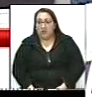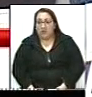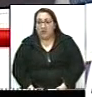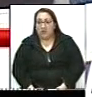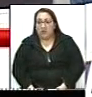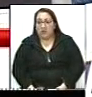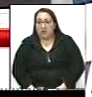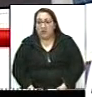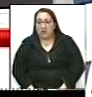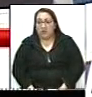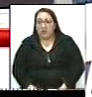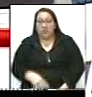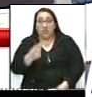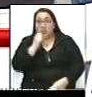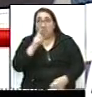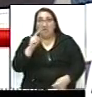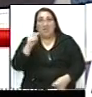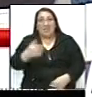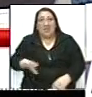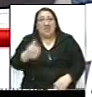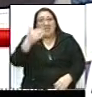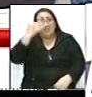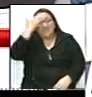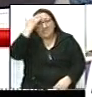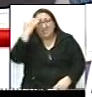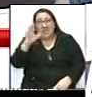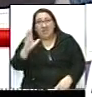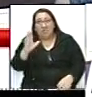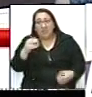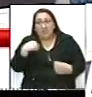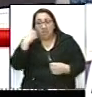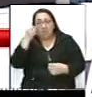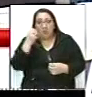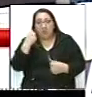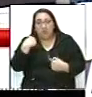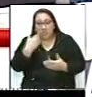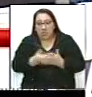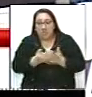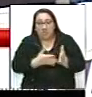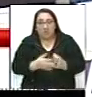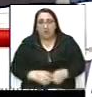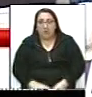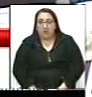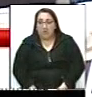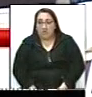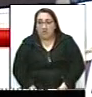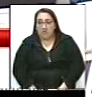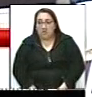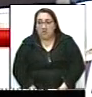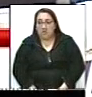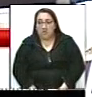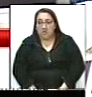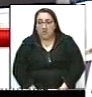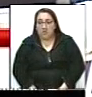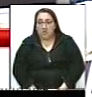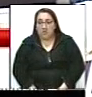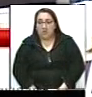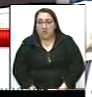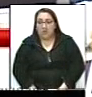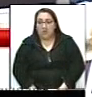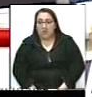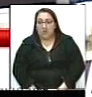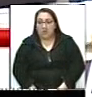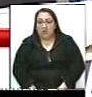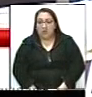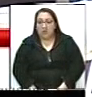forma sorpresiva, tendrían que estar enterados, tendrían que tener una posición y tendrían que tenerla manifestada. Me parece impresionante y me